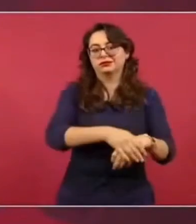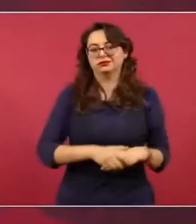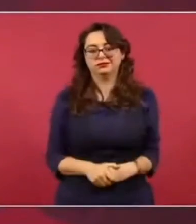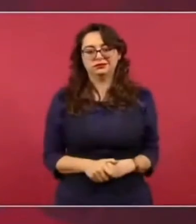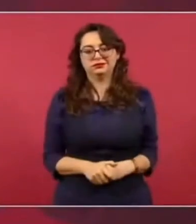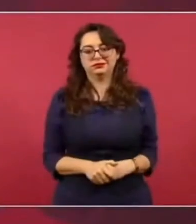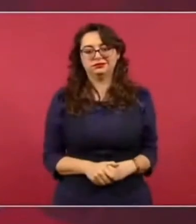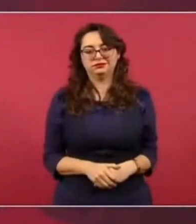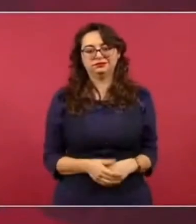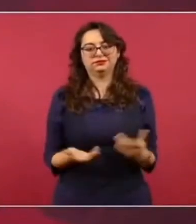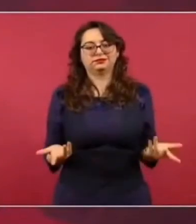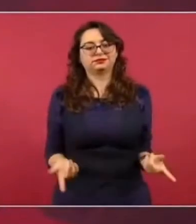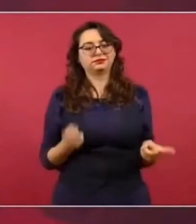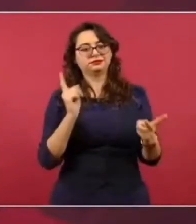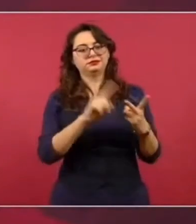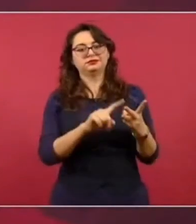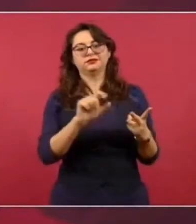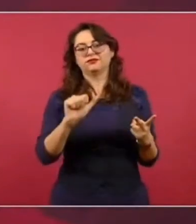salinista,